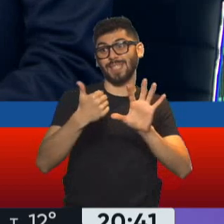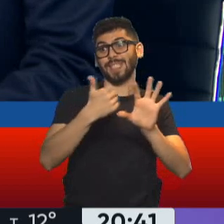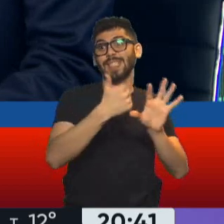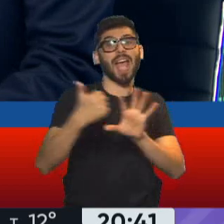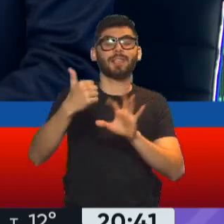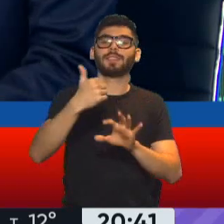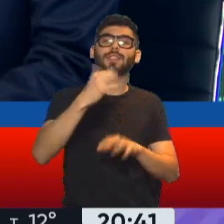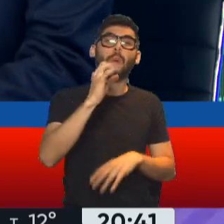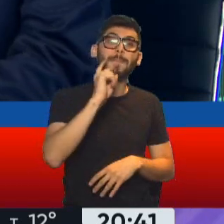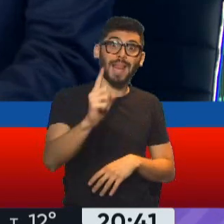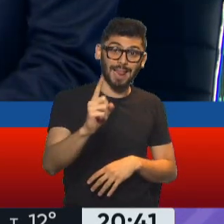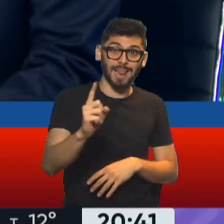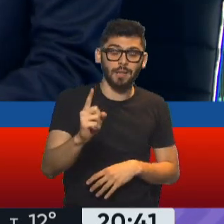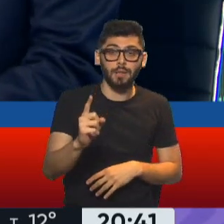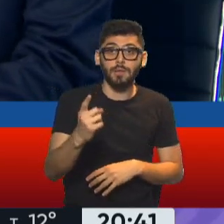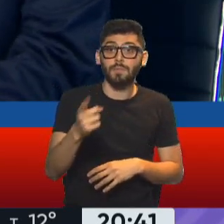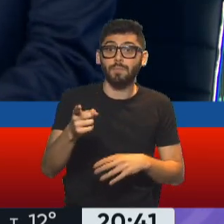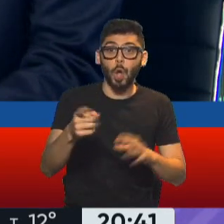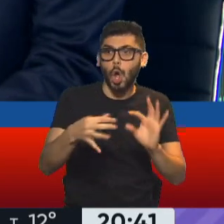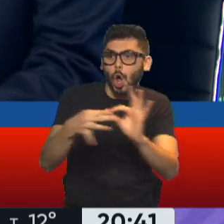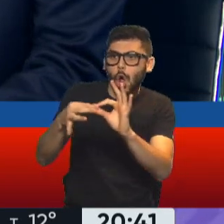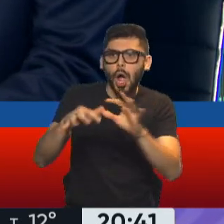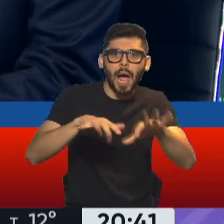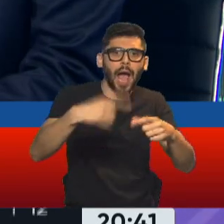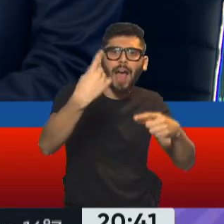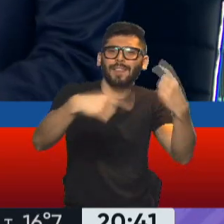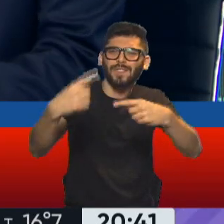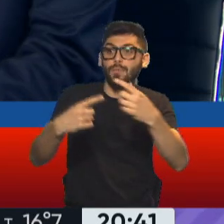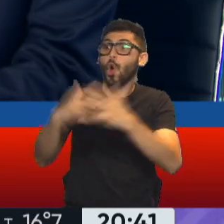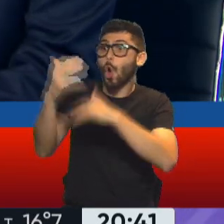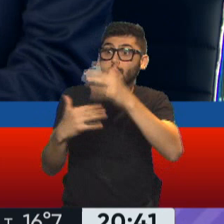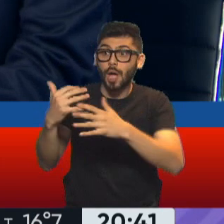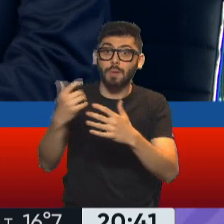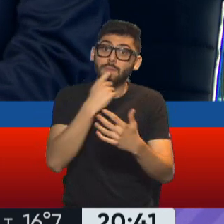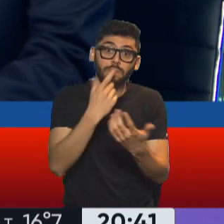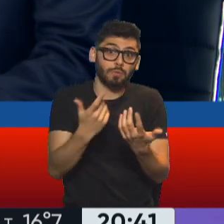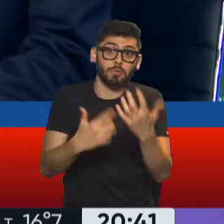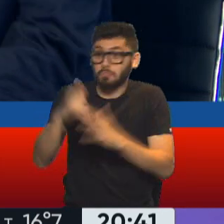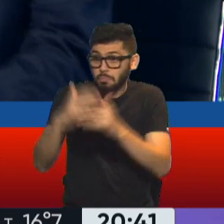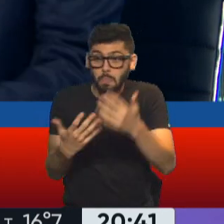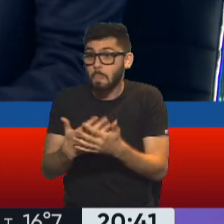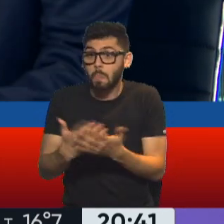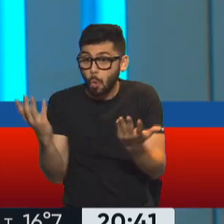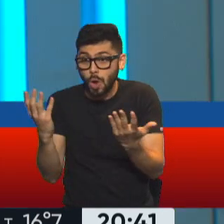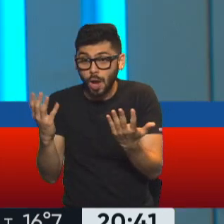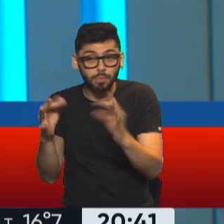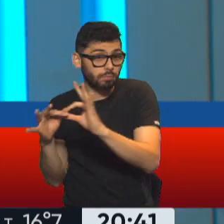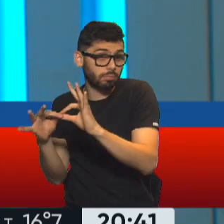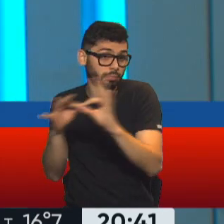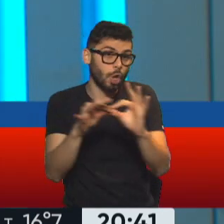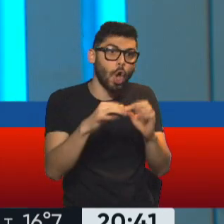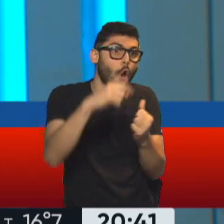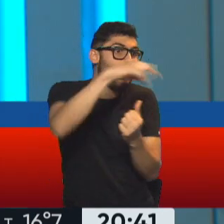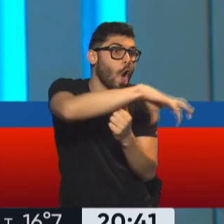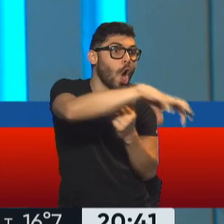manera indirecta que generan las actividades conexas, todas las actividades derivadas de la construcción. Cada vez que se pone en marcha una obra pública, sí, hay un conjunto de actores